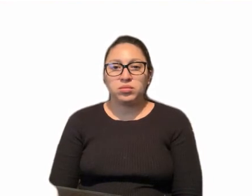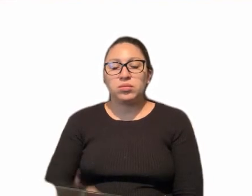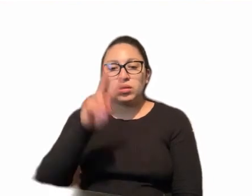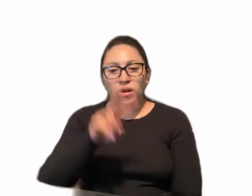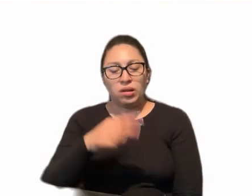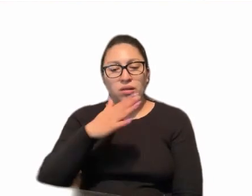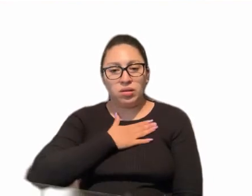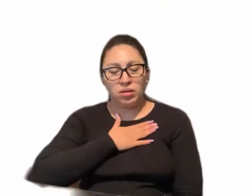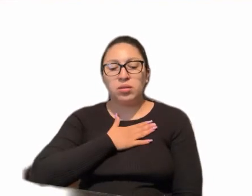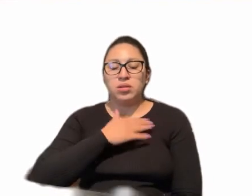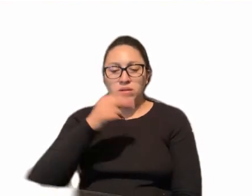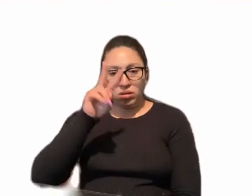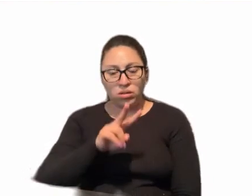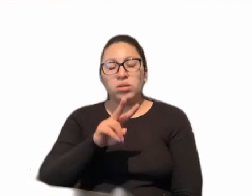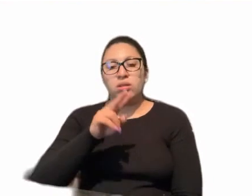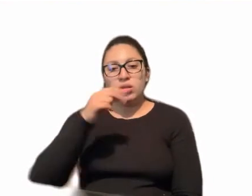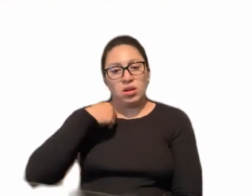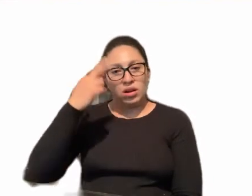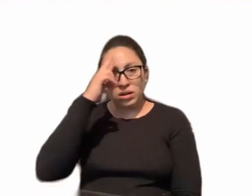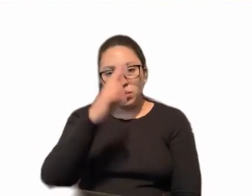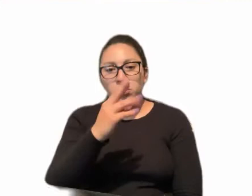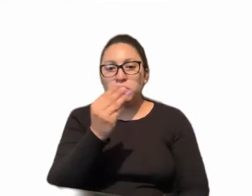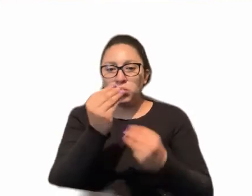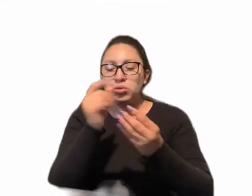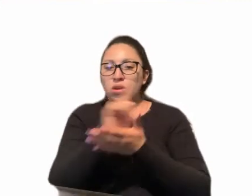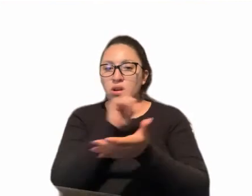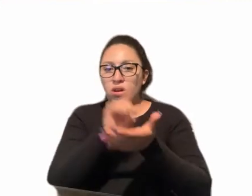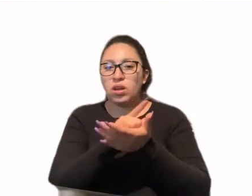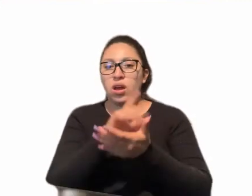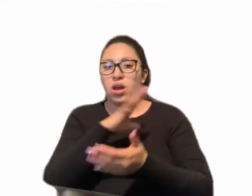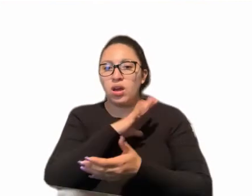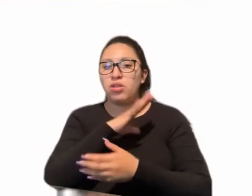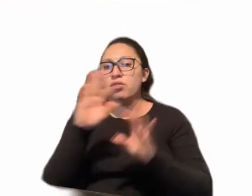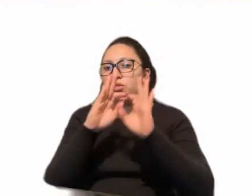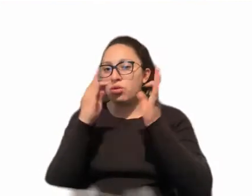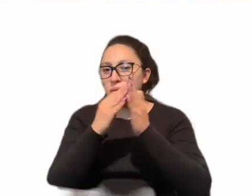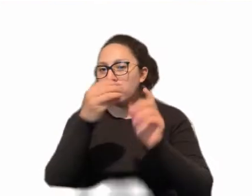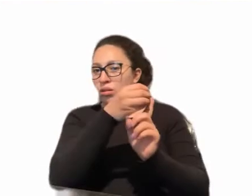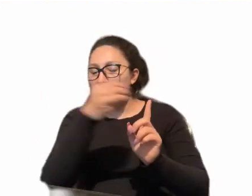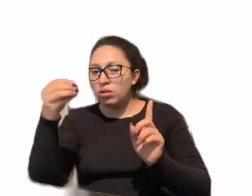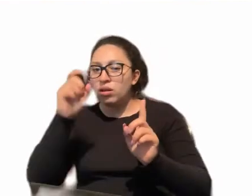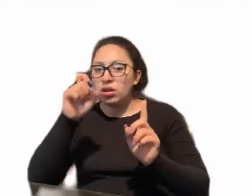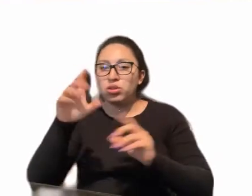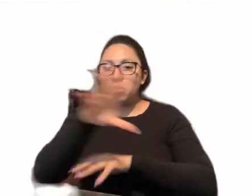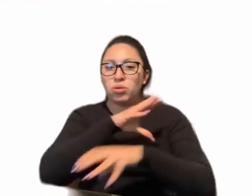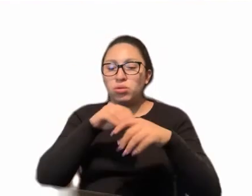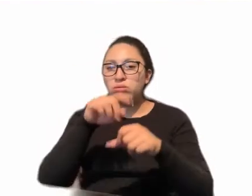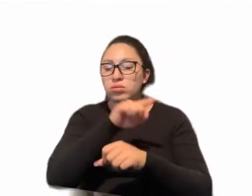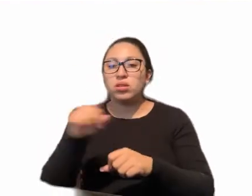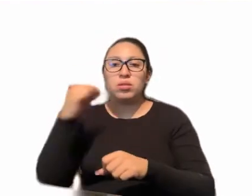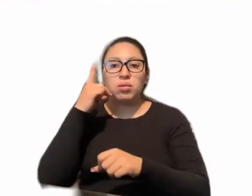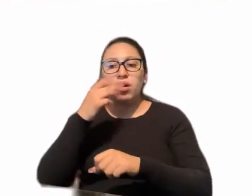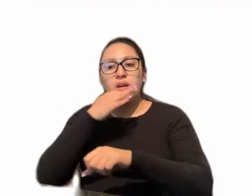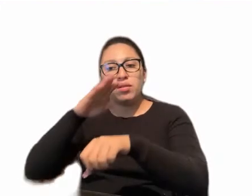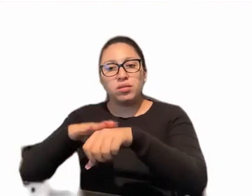respetuoso de la ley, y hay un formato establecido en donde a los diputadas y diputados se les indica cuando